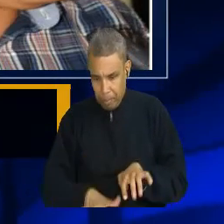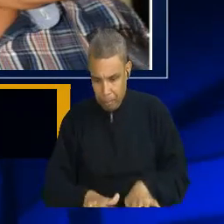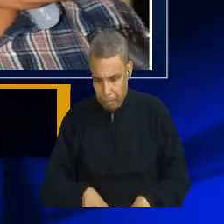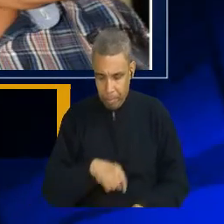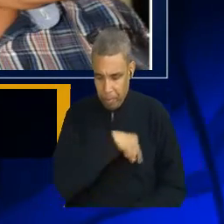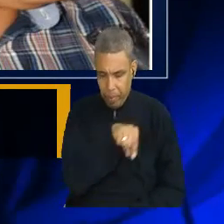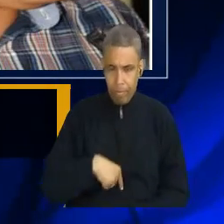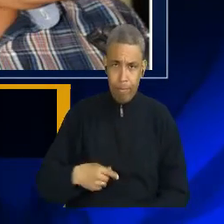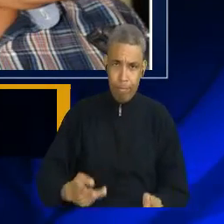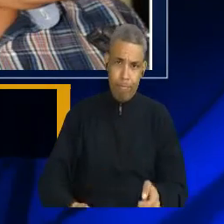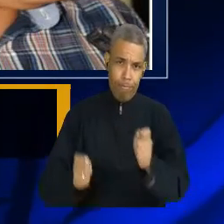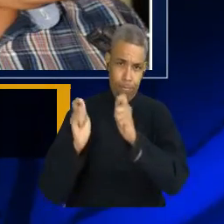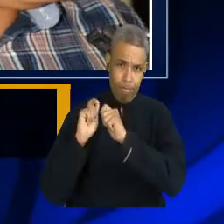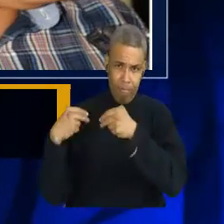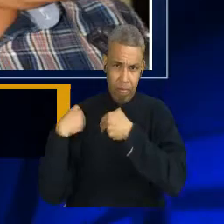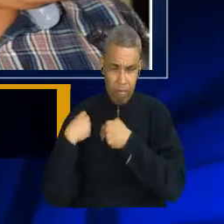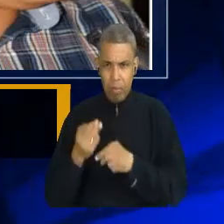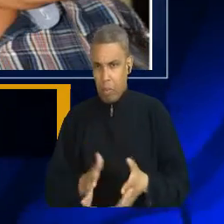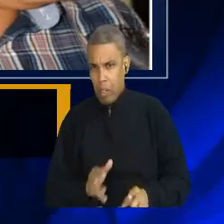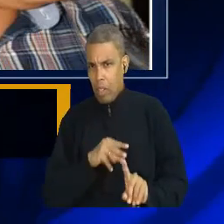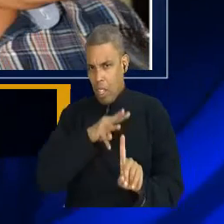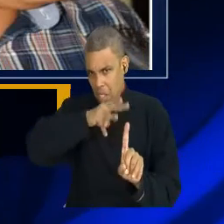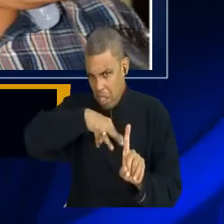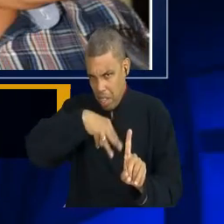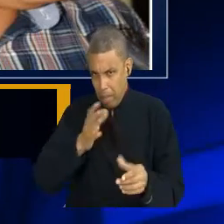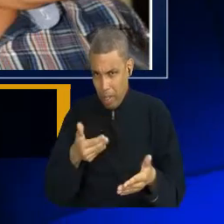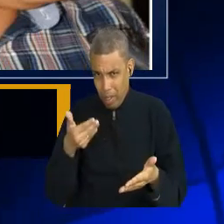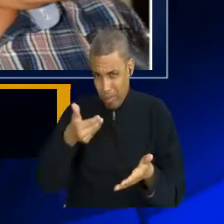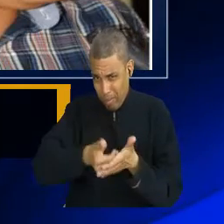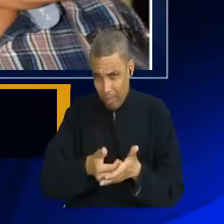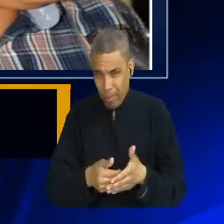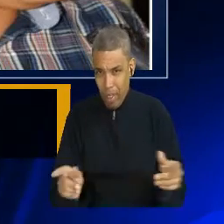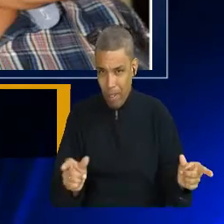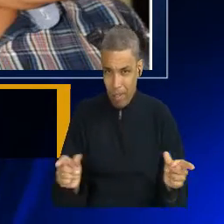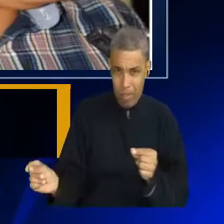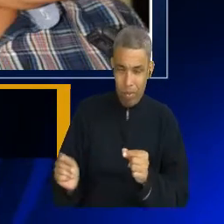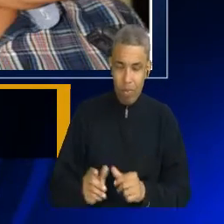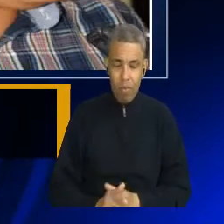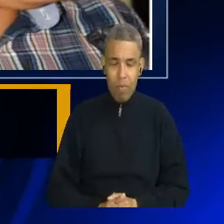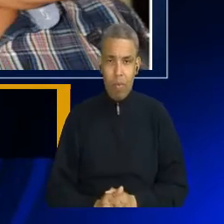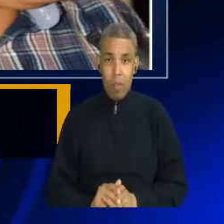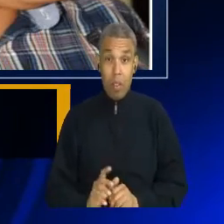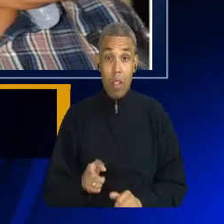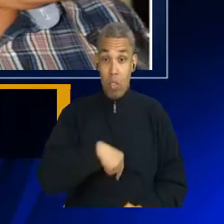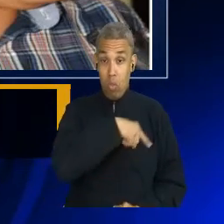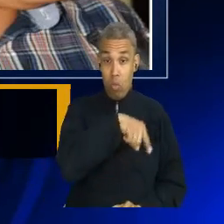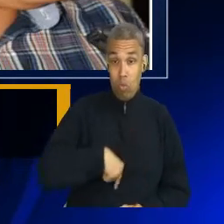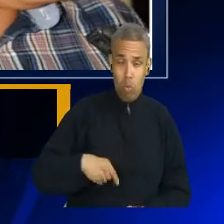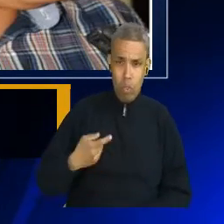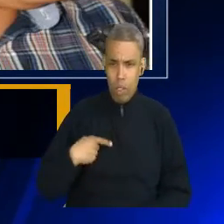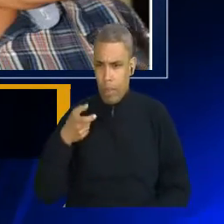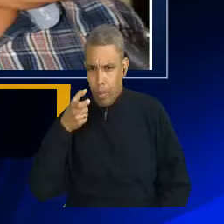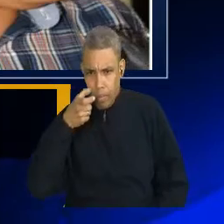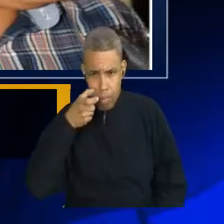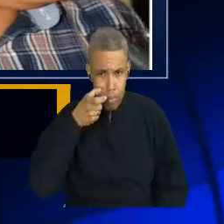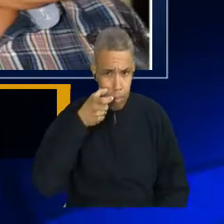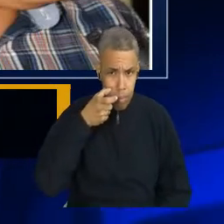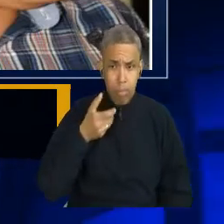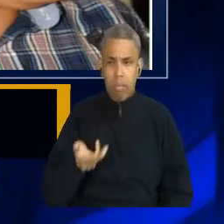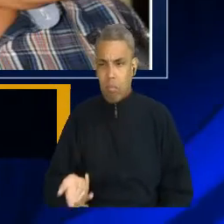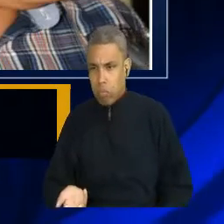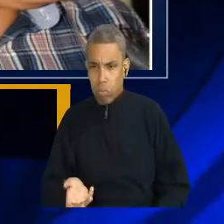esperamos tenerlo listo en 3 meses. Frente al nosotros le hacemos seguimiento a la obra, si es cierto, hay una disminución en el